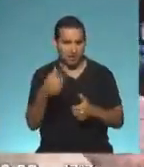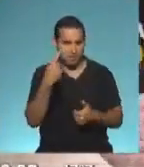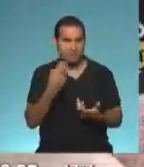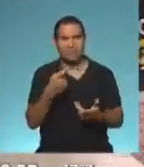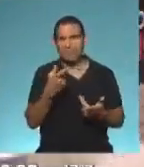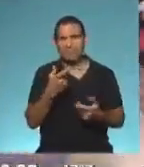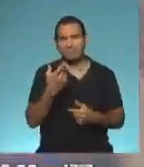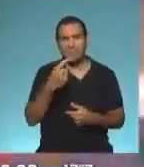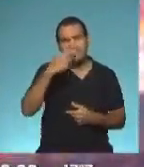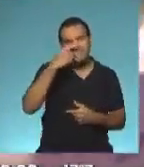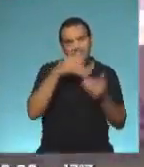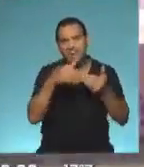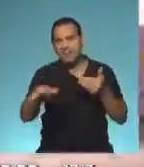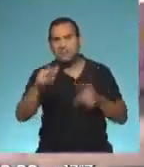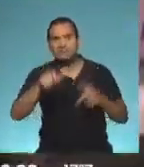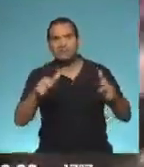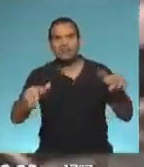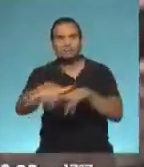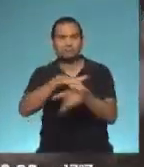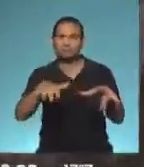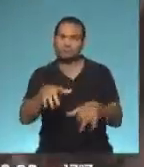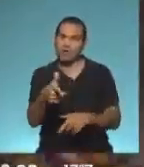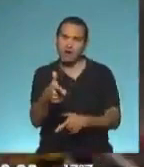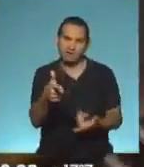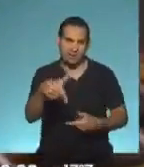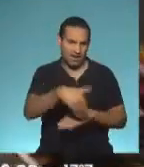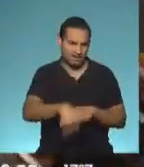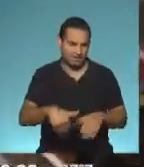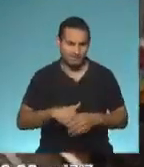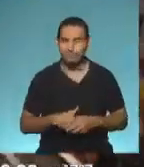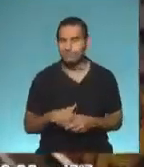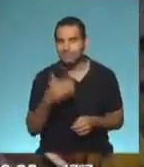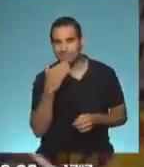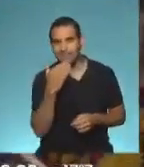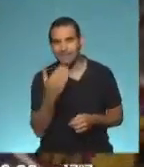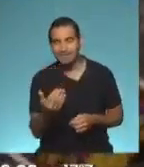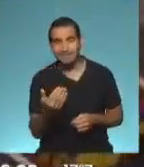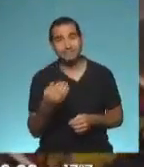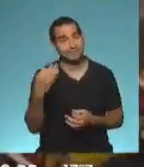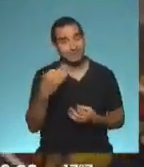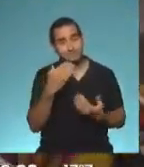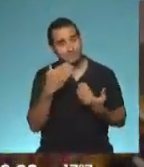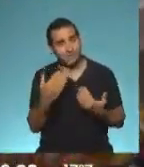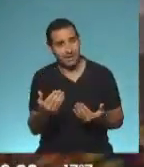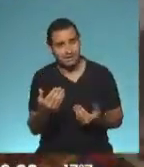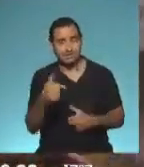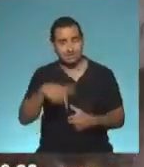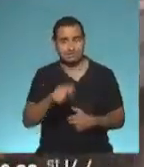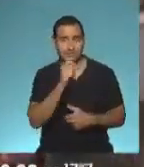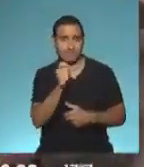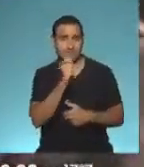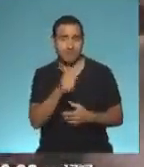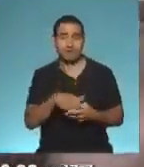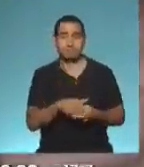después de esa hora ya no no está caminando gente en la calle esa es la realidad bueno muchísimas gracias la verdad gracias por atendernos